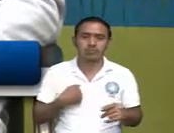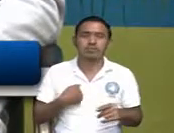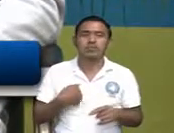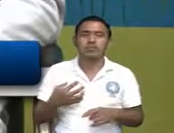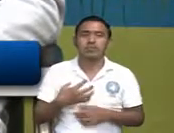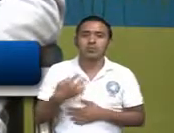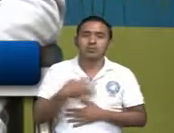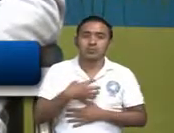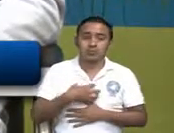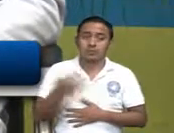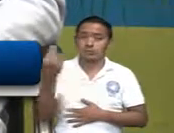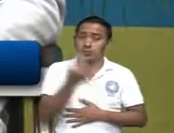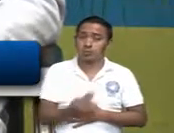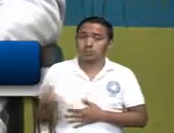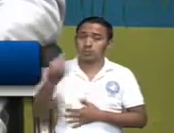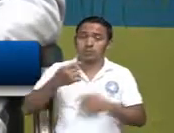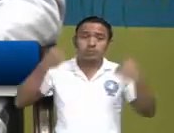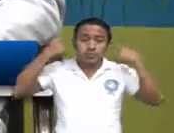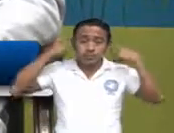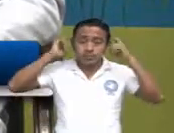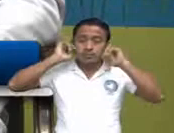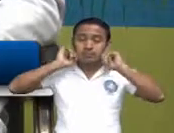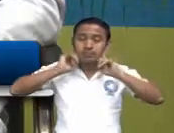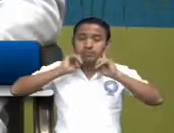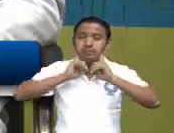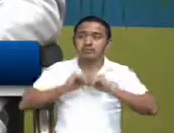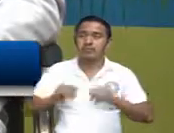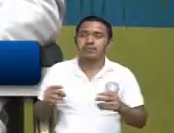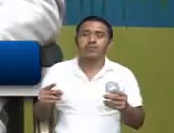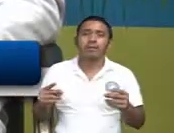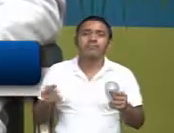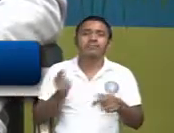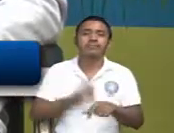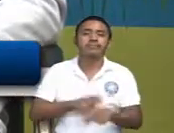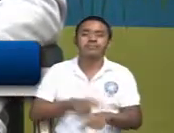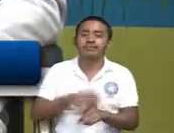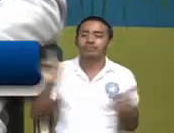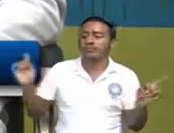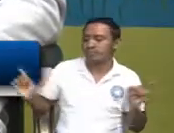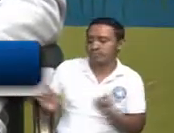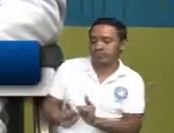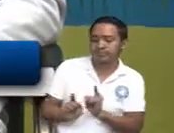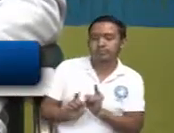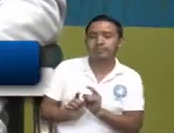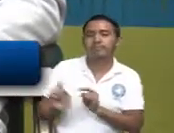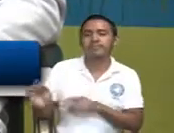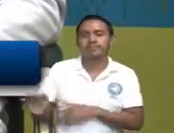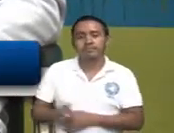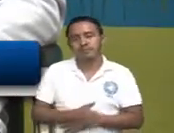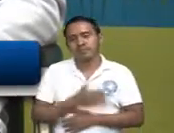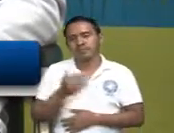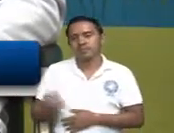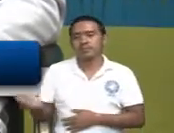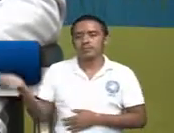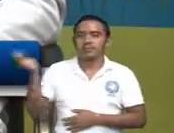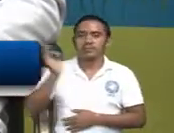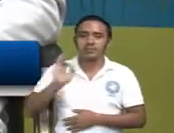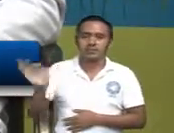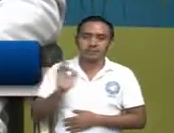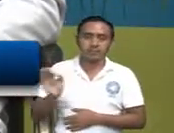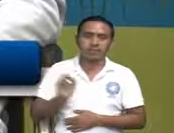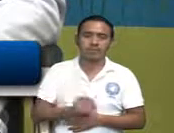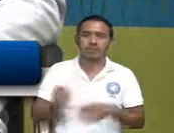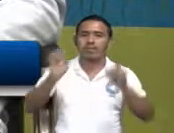usando este audífonos entonces aceleramos ese proceso otra otra forma de cuidar